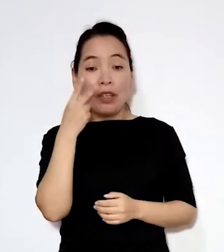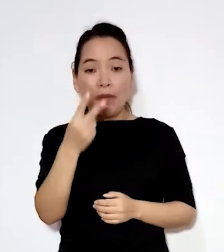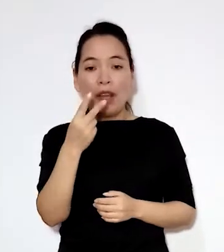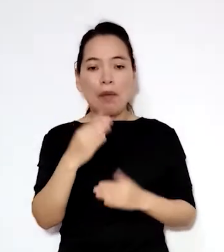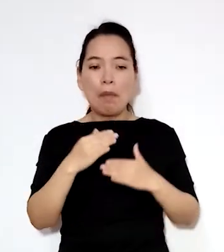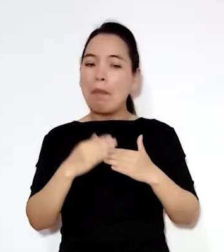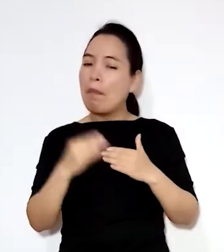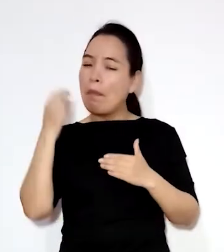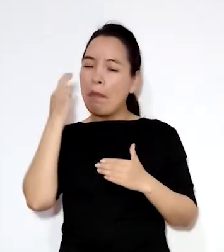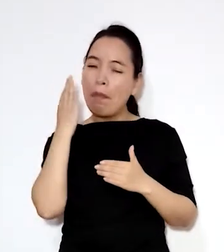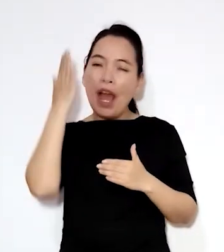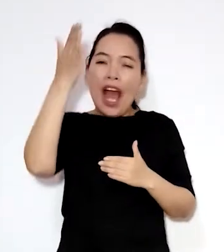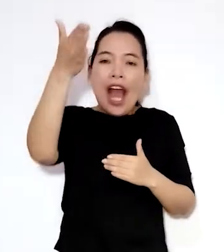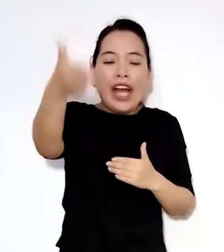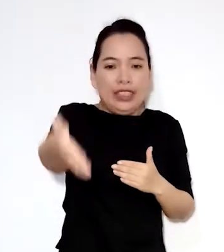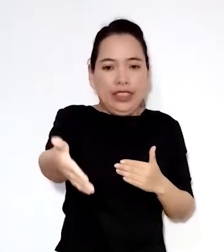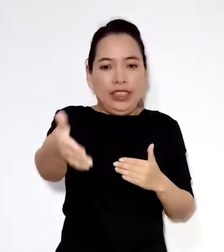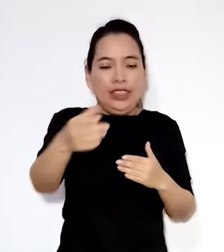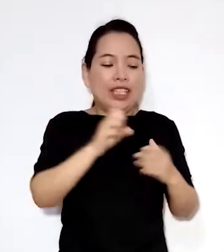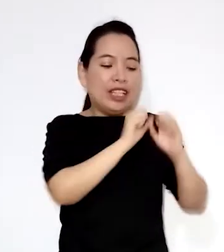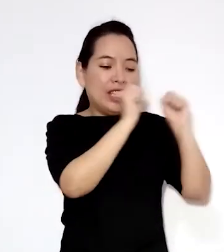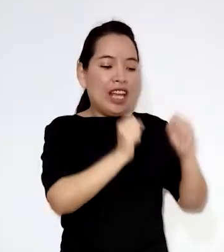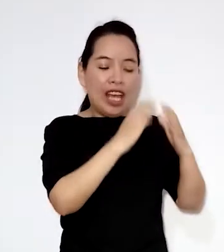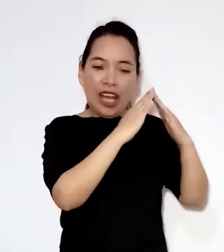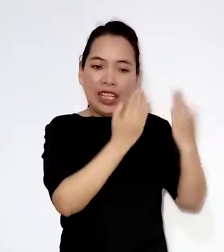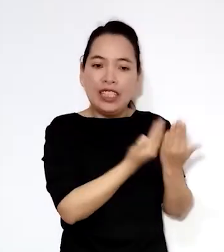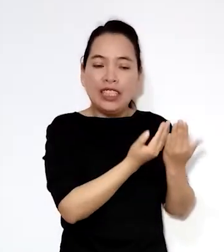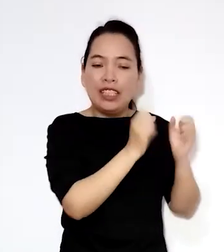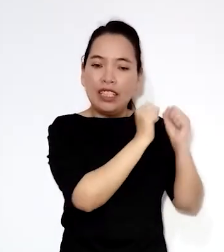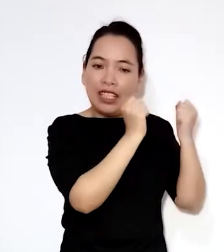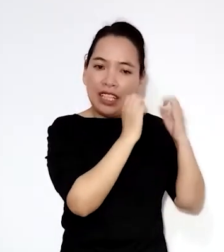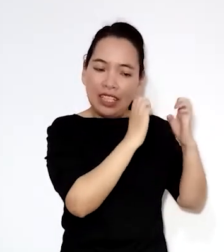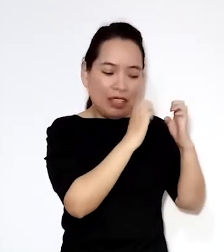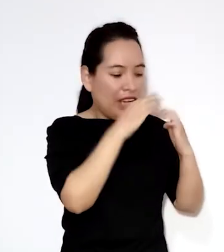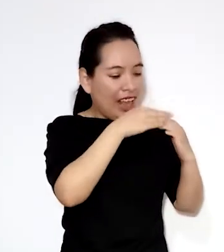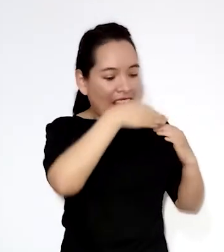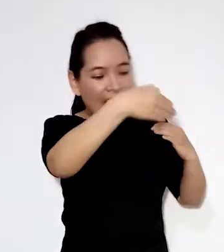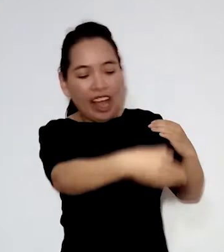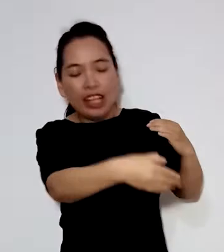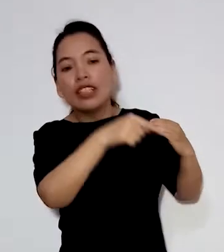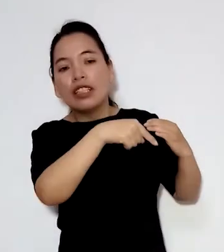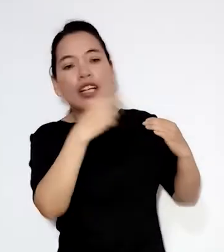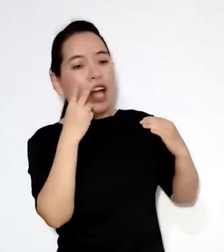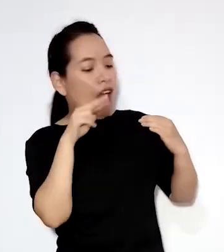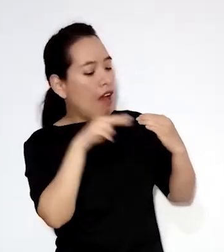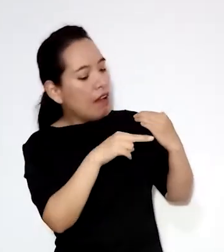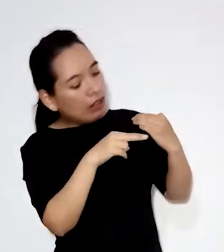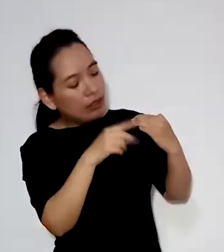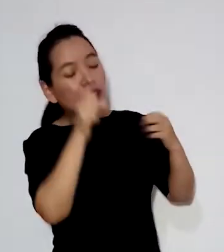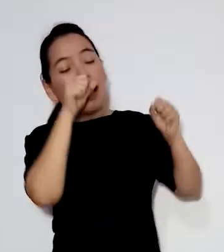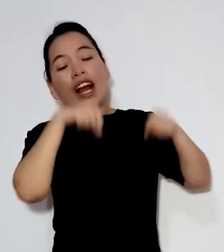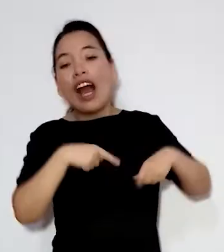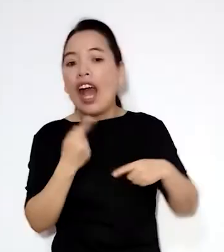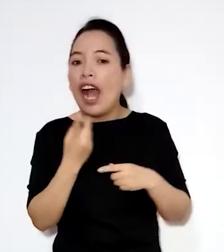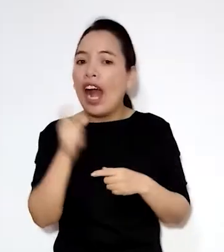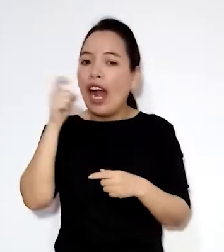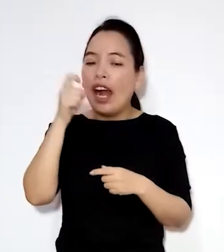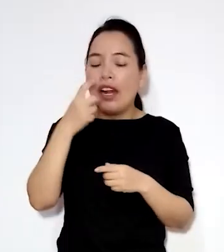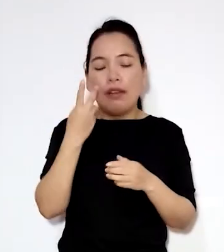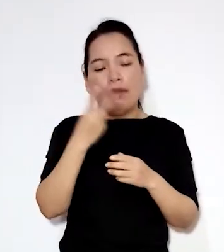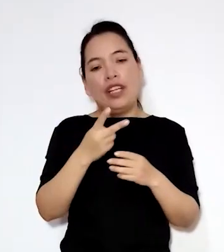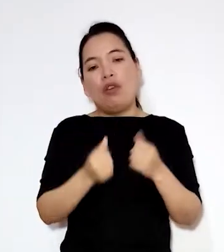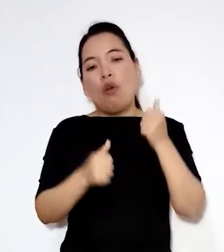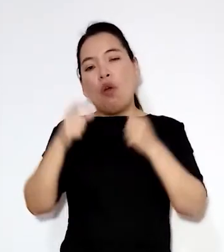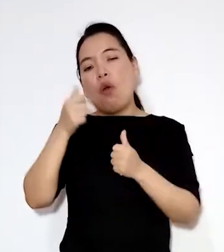promover el progreso del estudiante dentro del sistema educativo, eso no lo va a lograr. Entonces, tenemos que mirar más allá del sistema